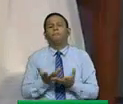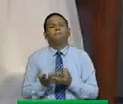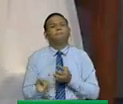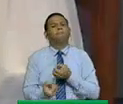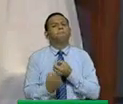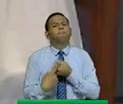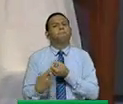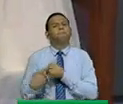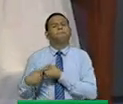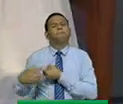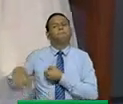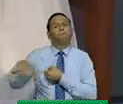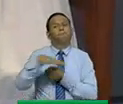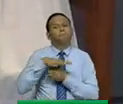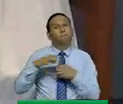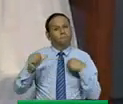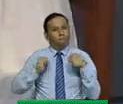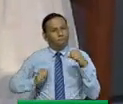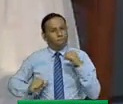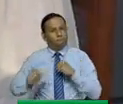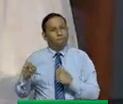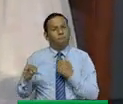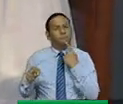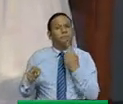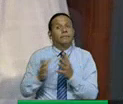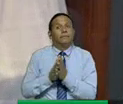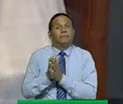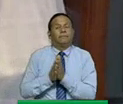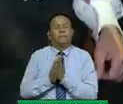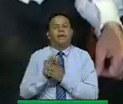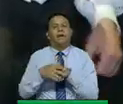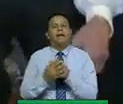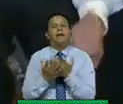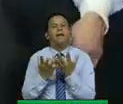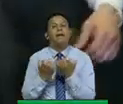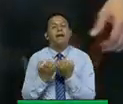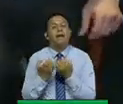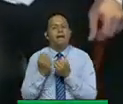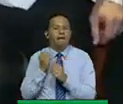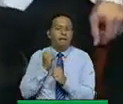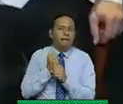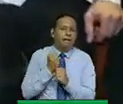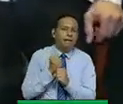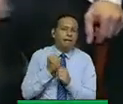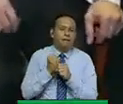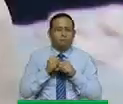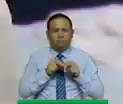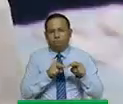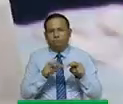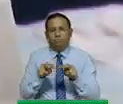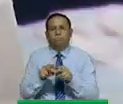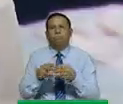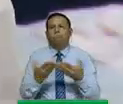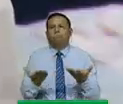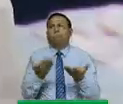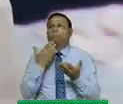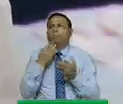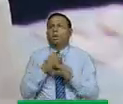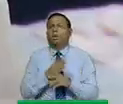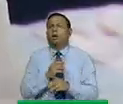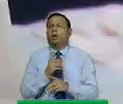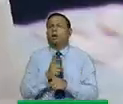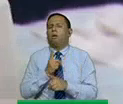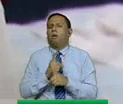de producción teatral están ávidos de mostrar este contenido de relevancia a la audiencia. Contamos con la oportunidad de que es un